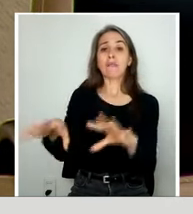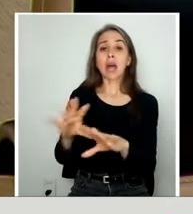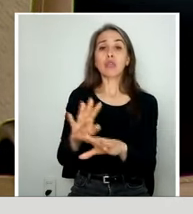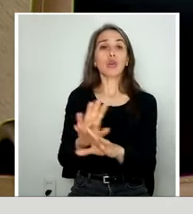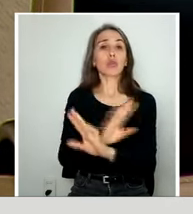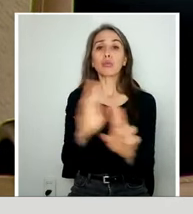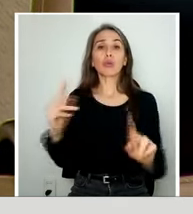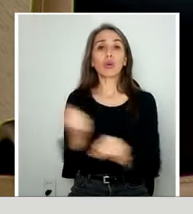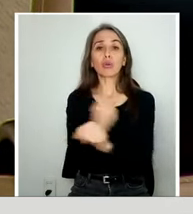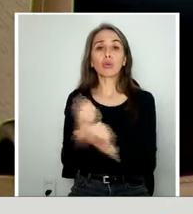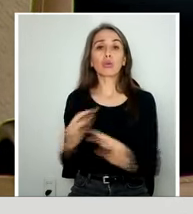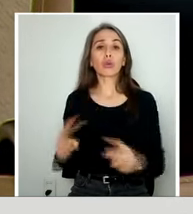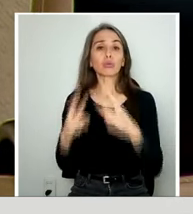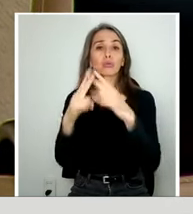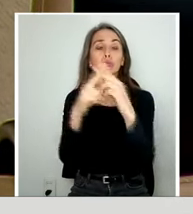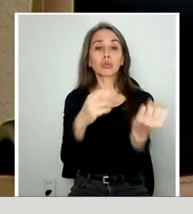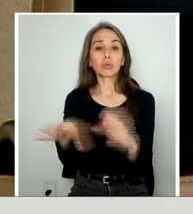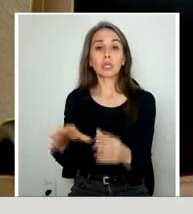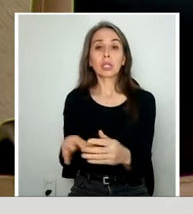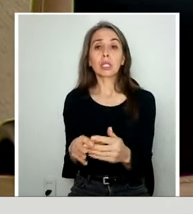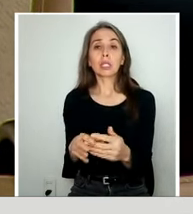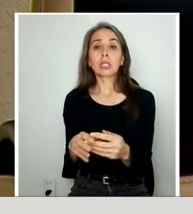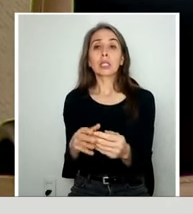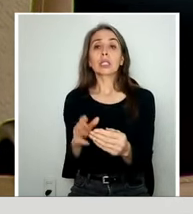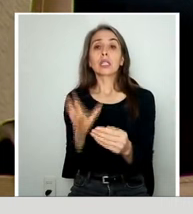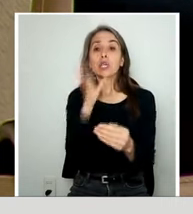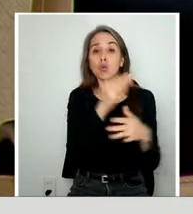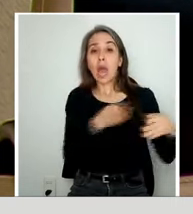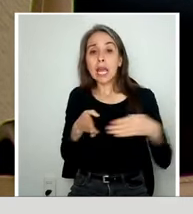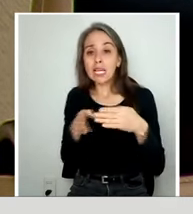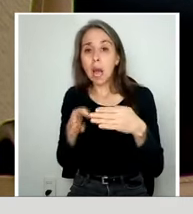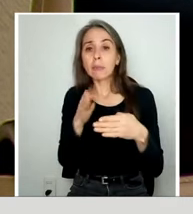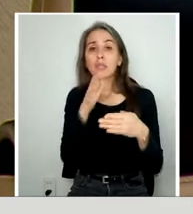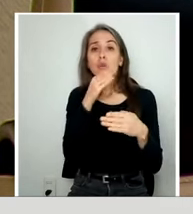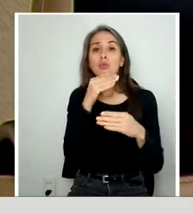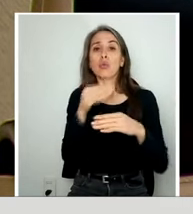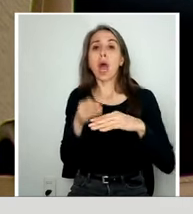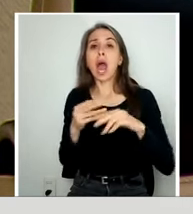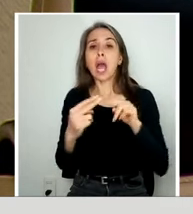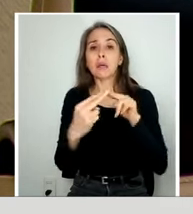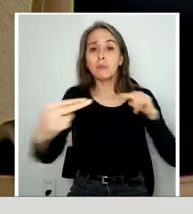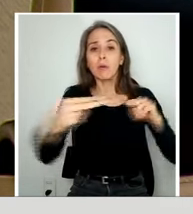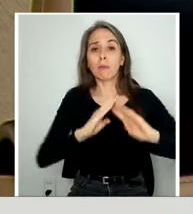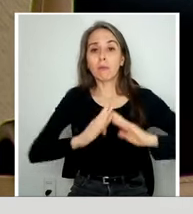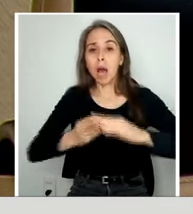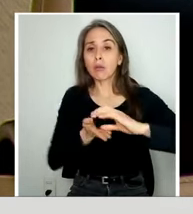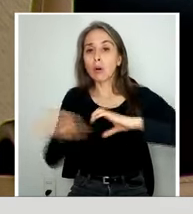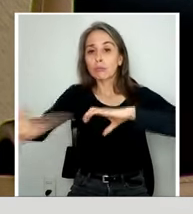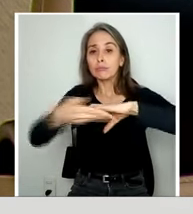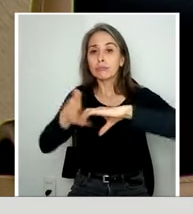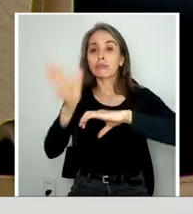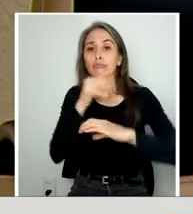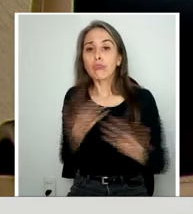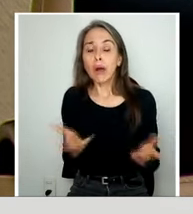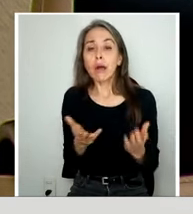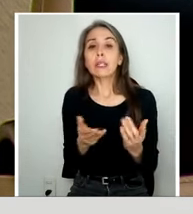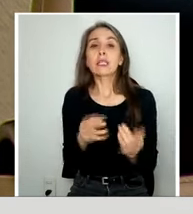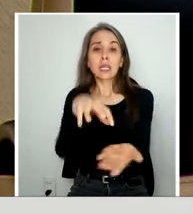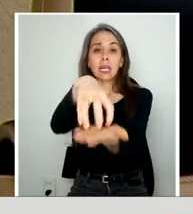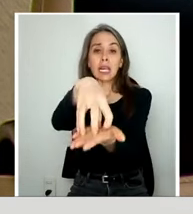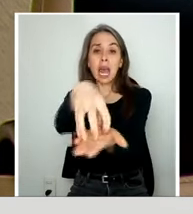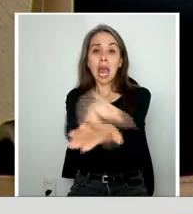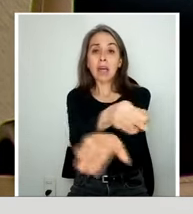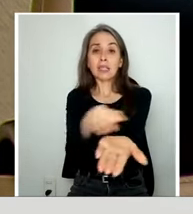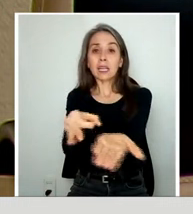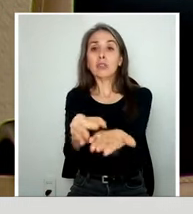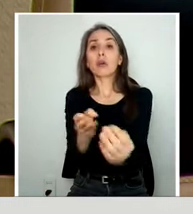bajo las precarias condiciones de conectividad que tenemos nuestra región ocurra en esta situación Por lo tanto quiero pedir que se oficie al Ministerio de